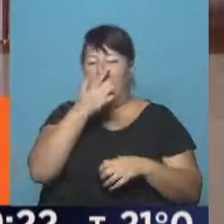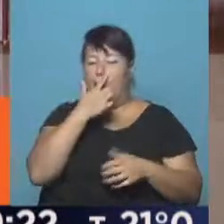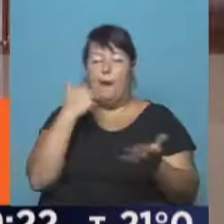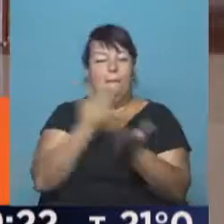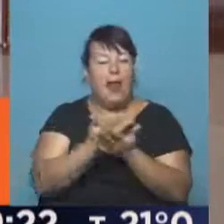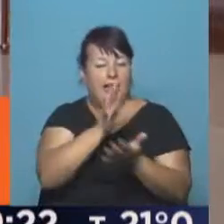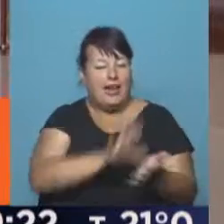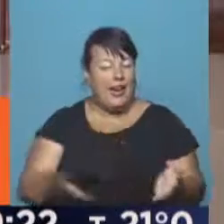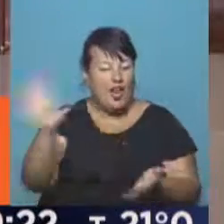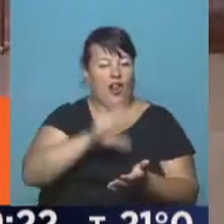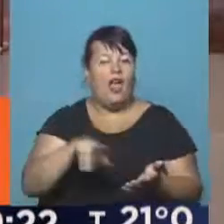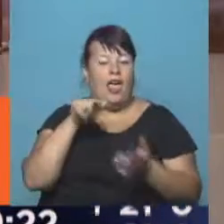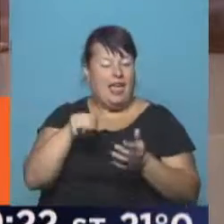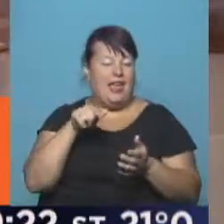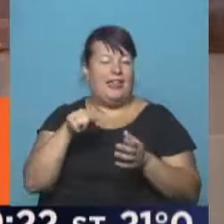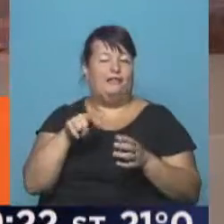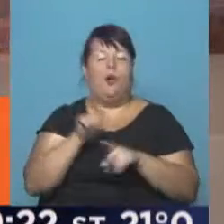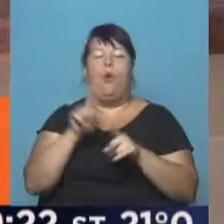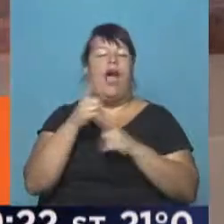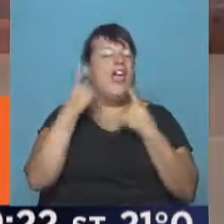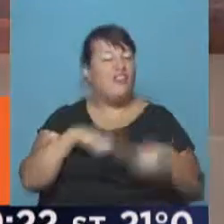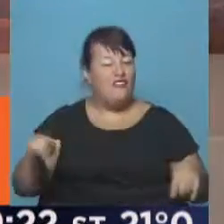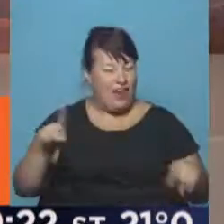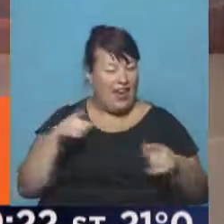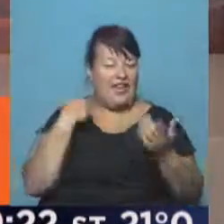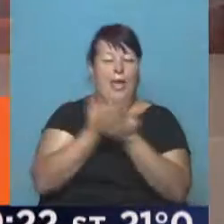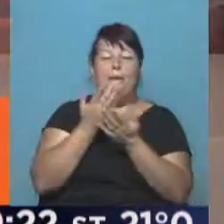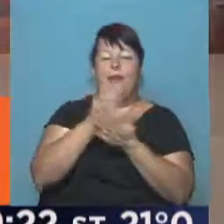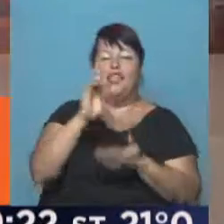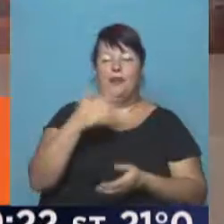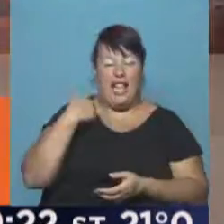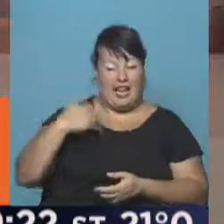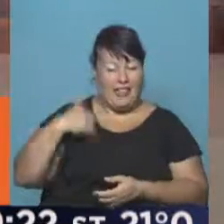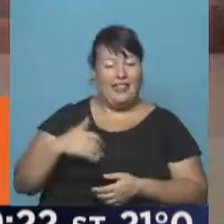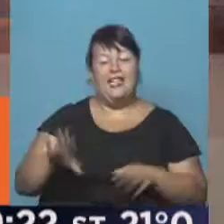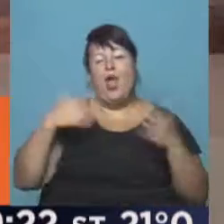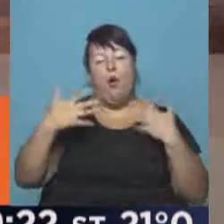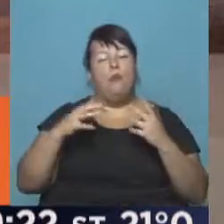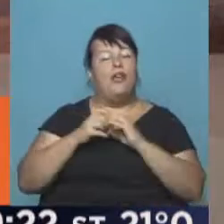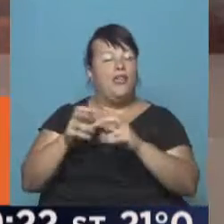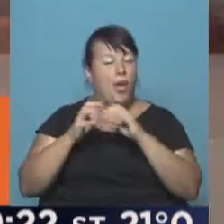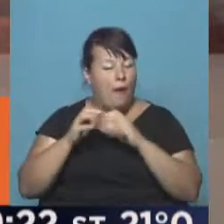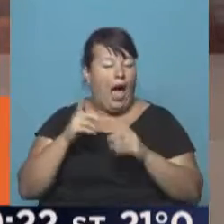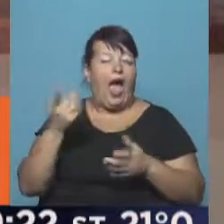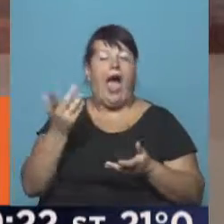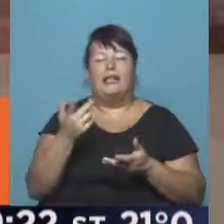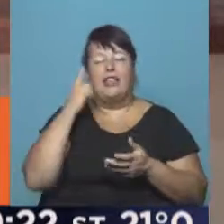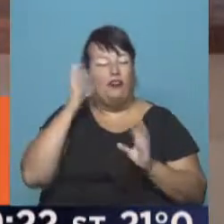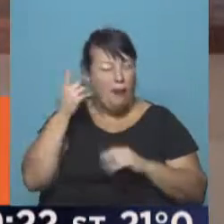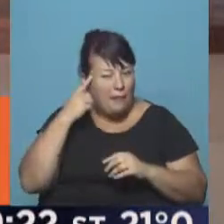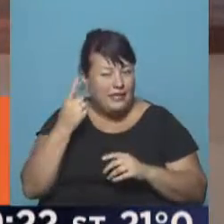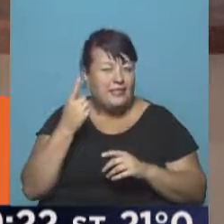impulsa regionalmente esta... Es decir, que no es lo mismo que lo plantee nada más que Argentina, con lo cual puede haber un debate ideológico